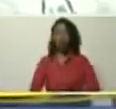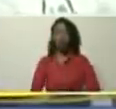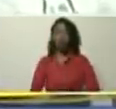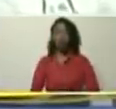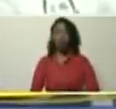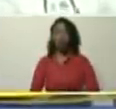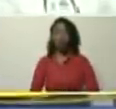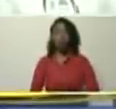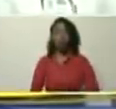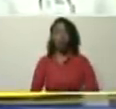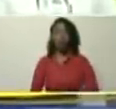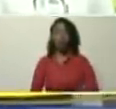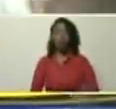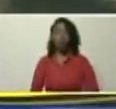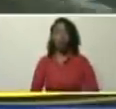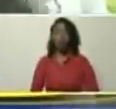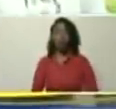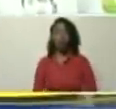ha